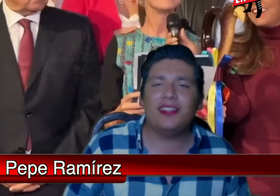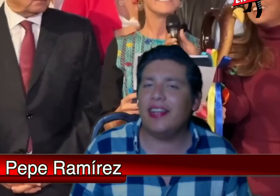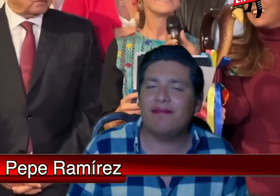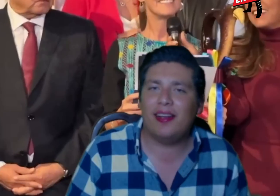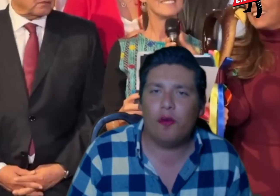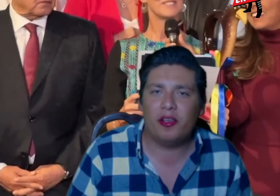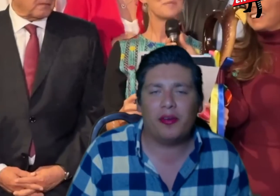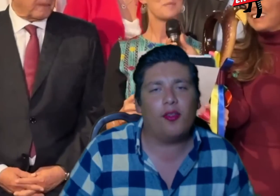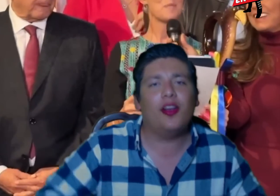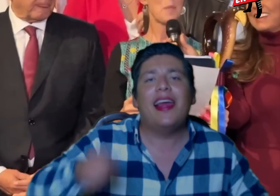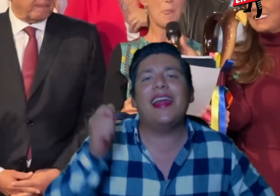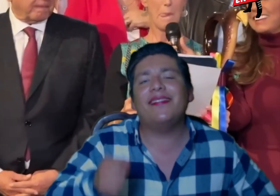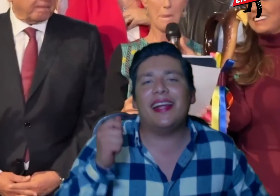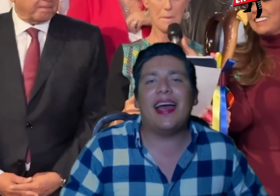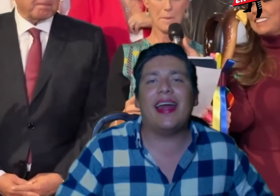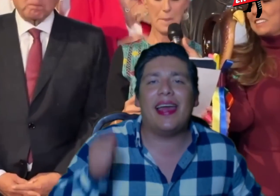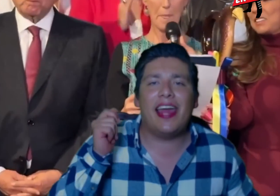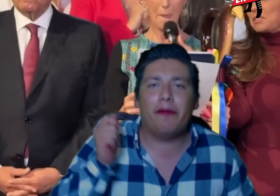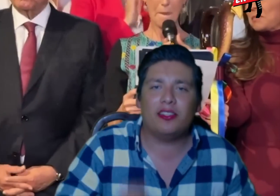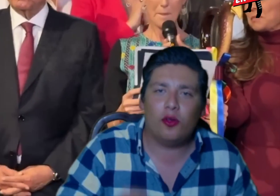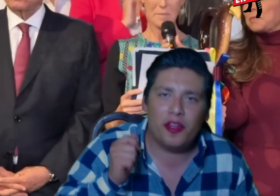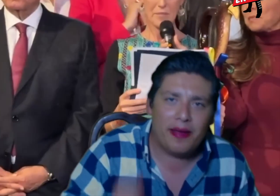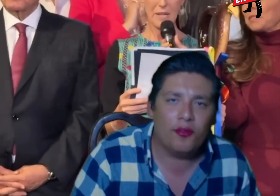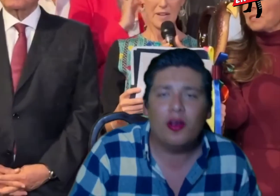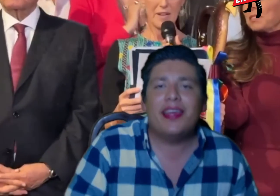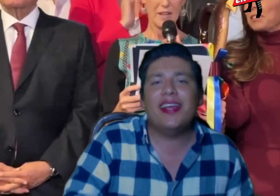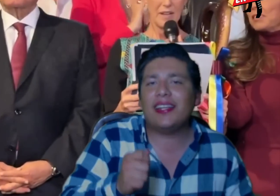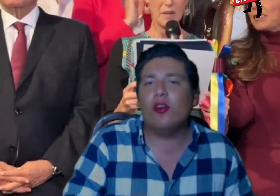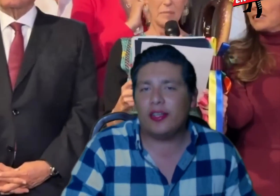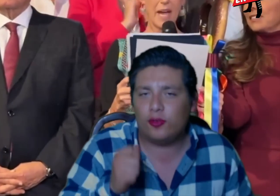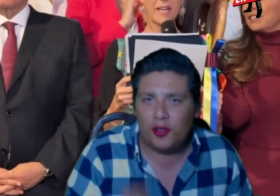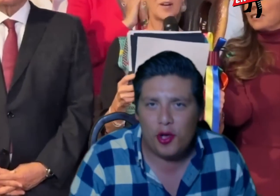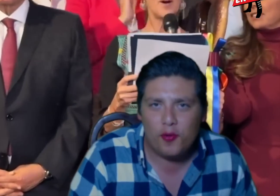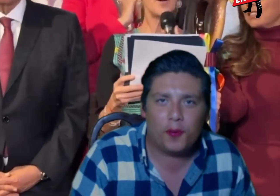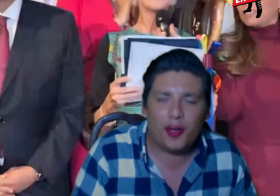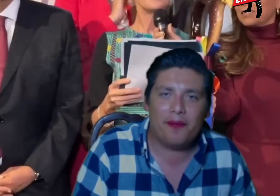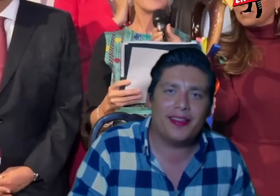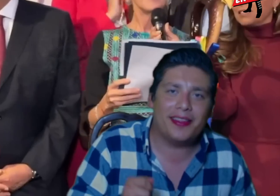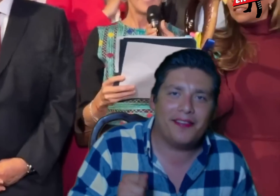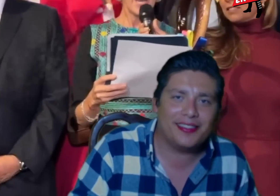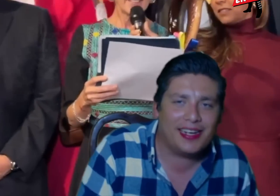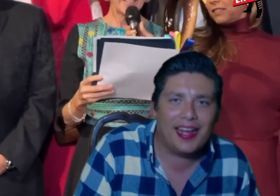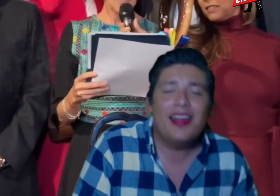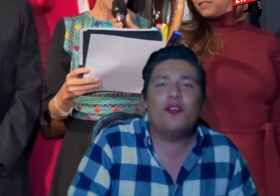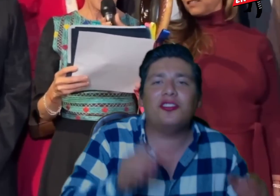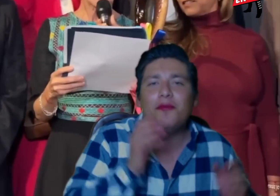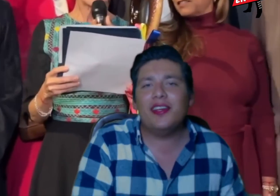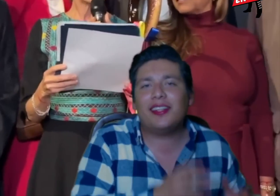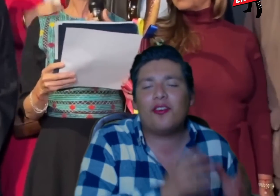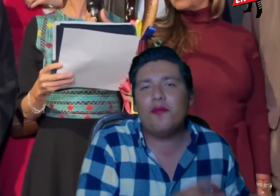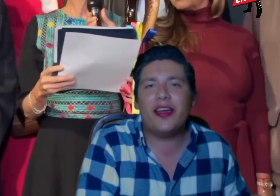que el presidente López Obrador le entregara el bastón de mando. Y es que lo que sucedió en un programa de TV Azteca